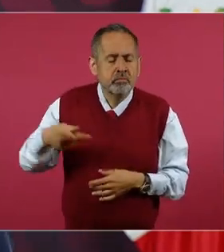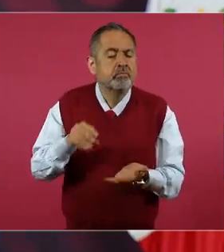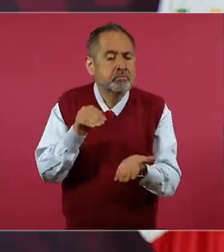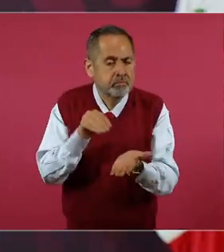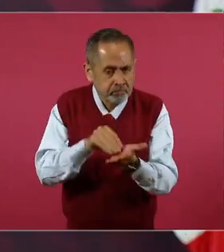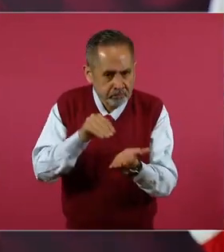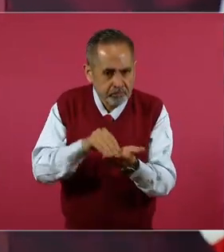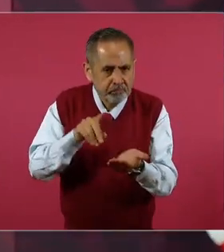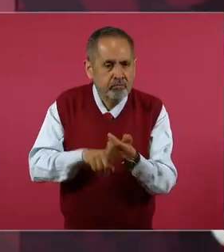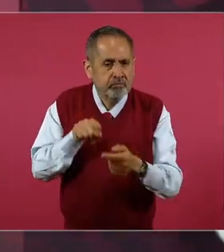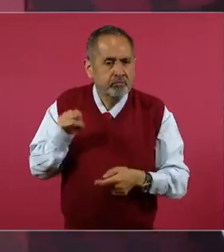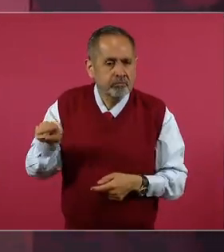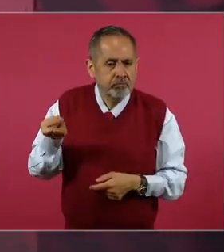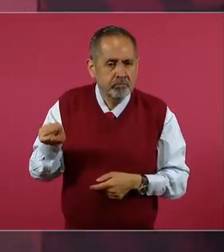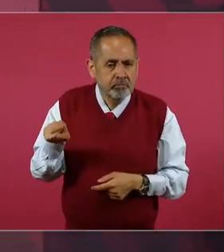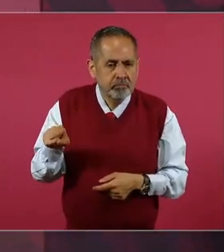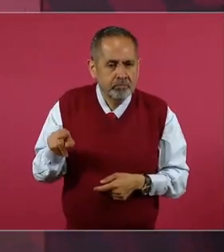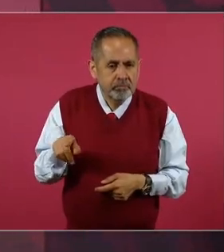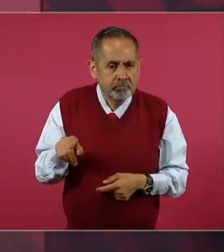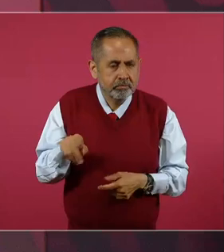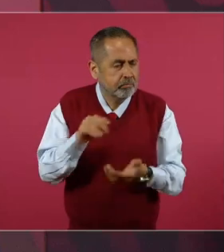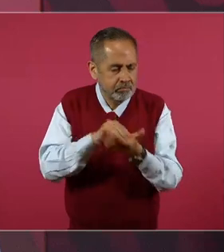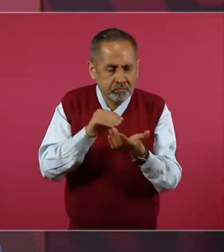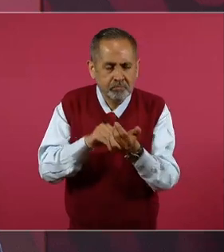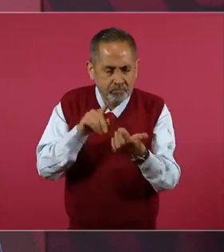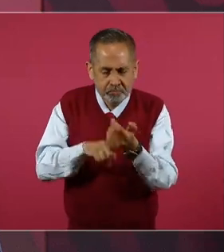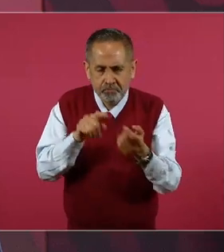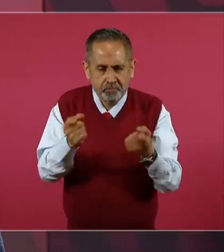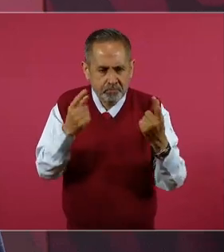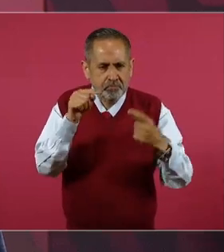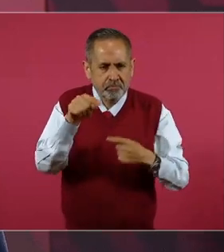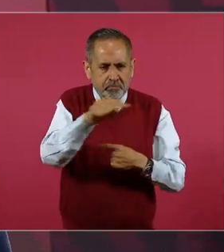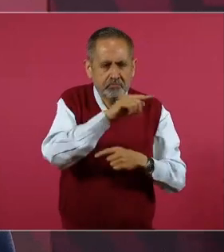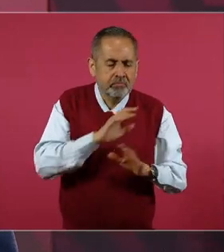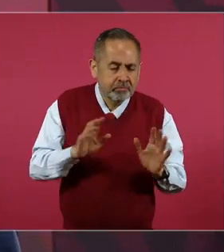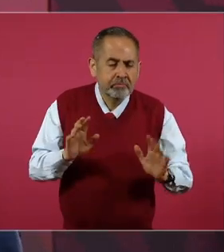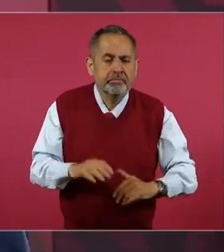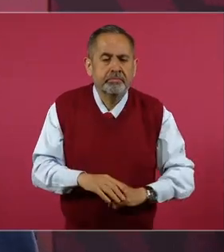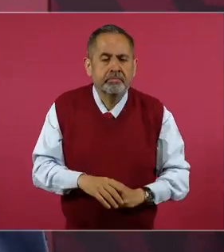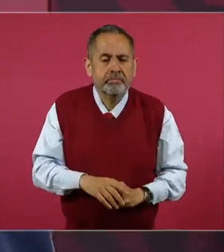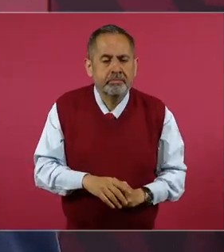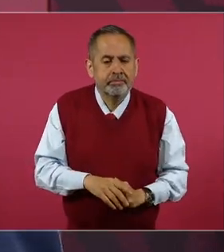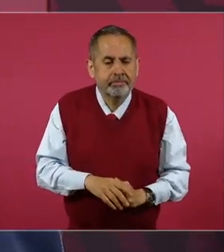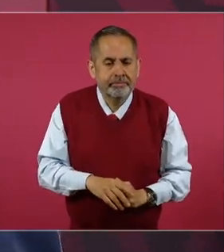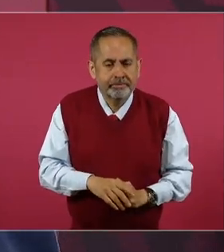todavía, porque no se van, porque depende de ellos,